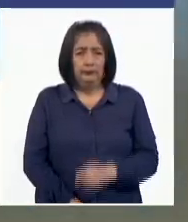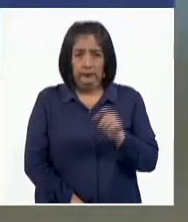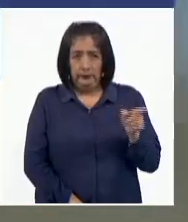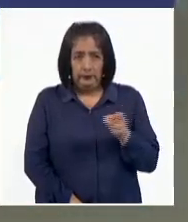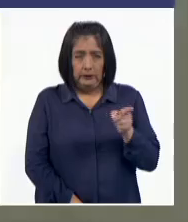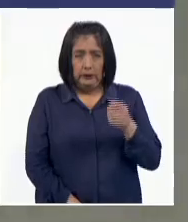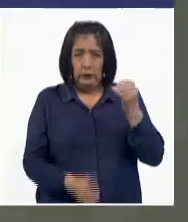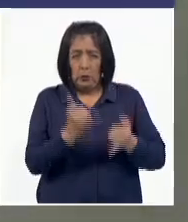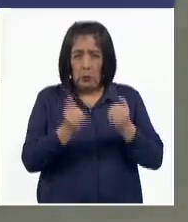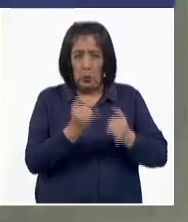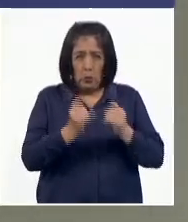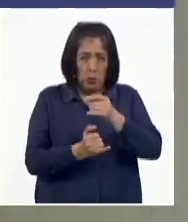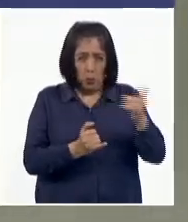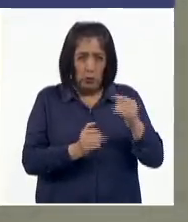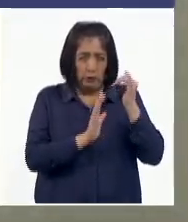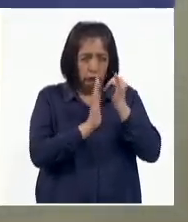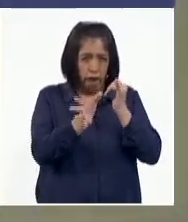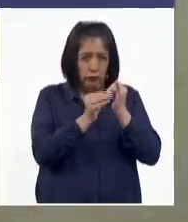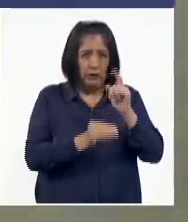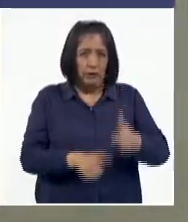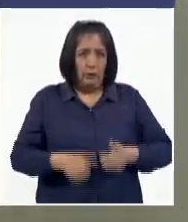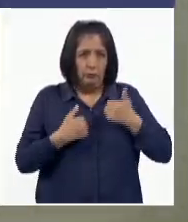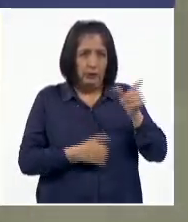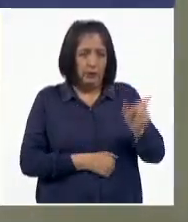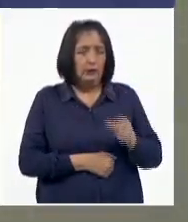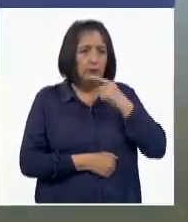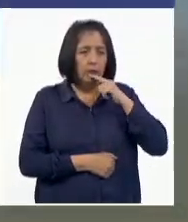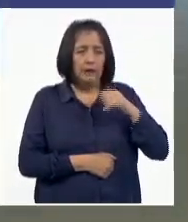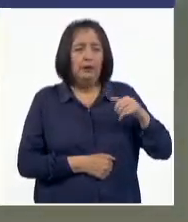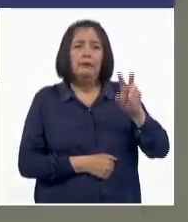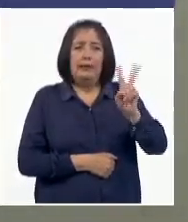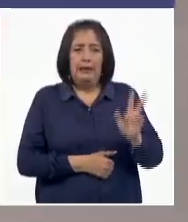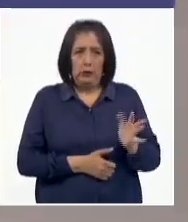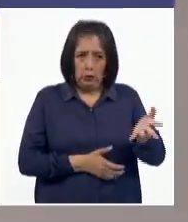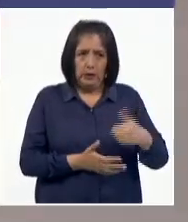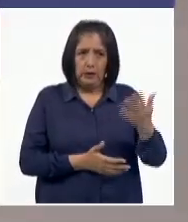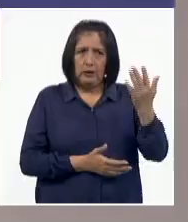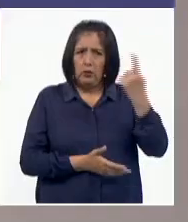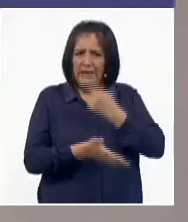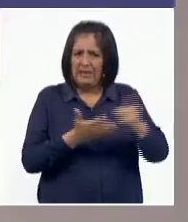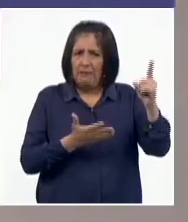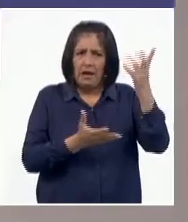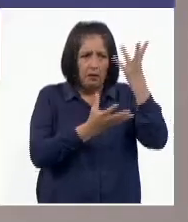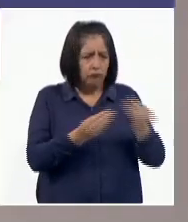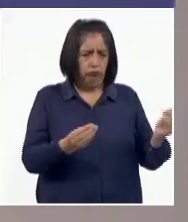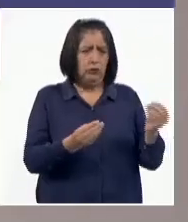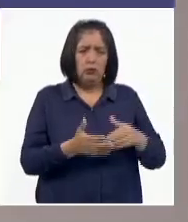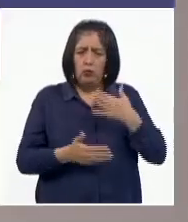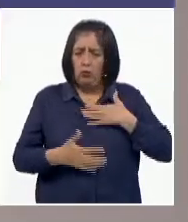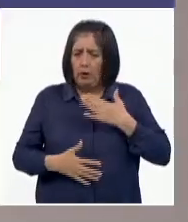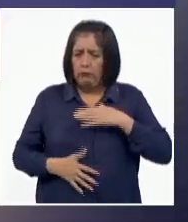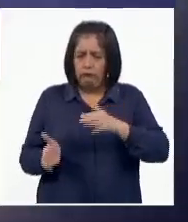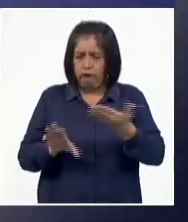Este es el último registro con vida de Lismar Hernández Farías, la joven venezolana que llevaba desaparecida más de una semana y cuyo cadáver